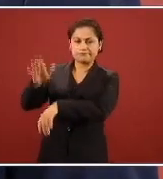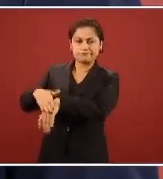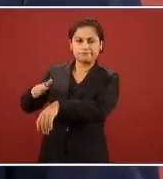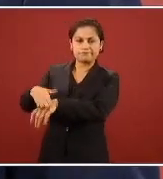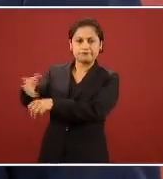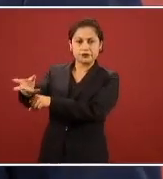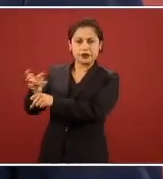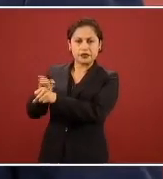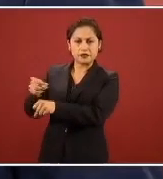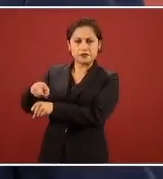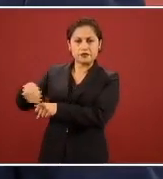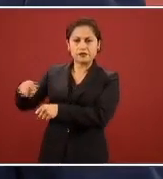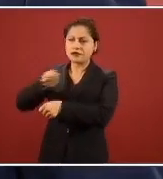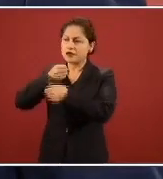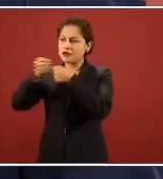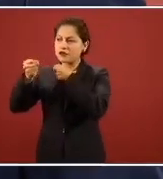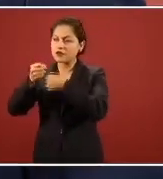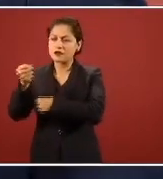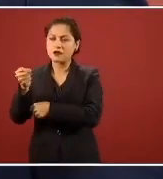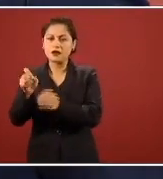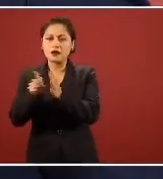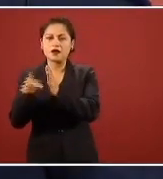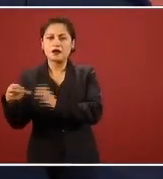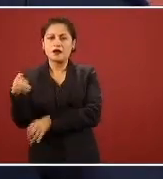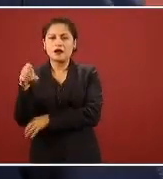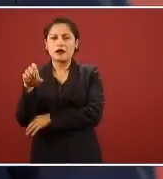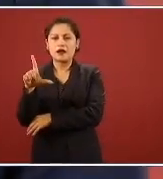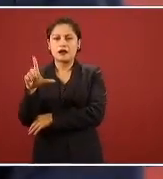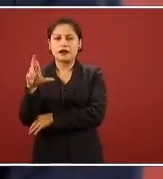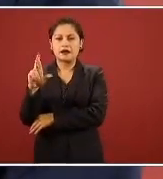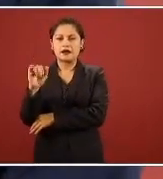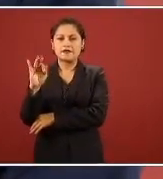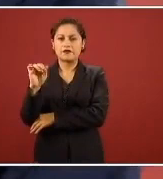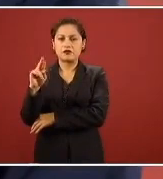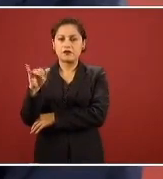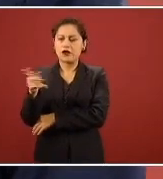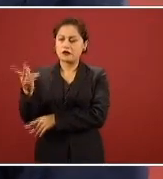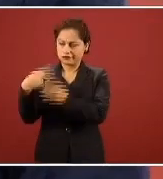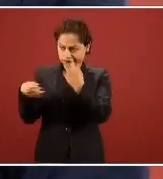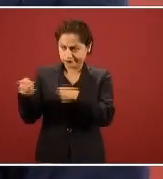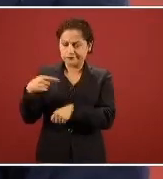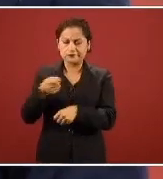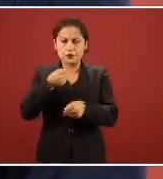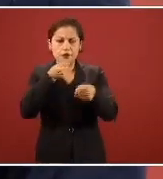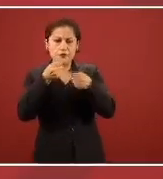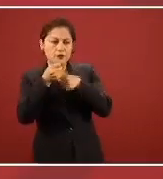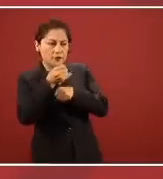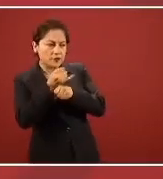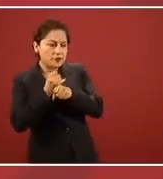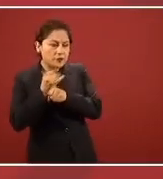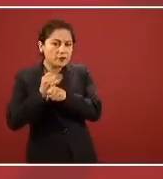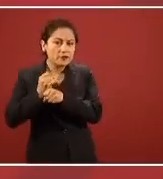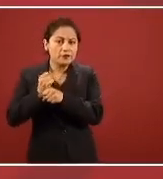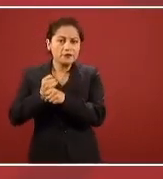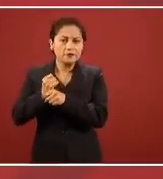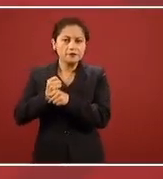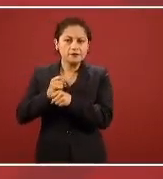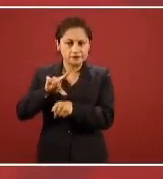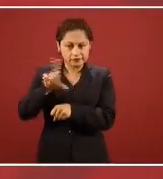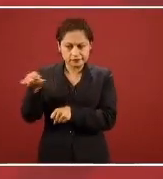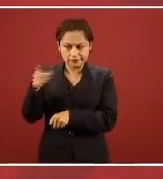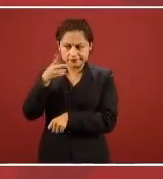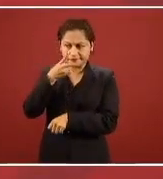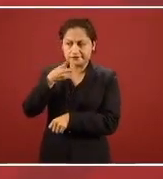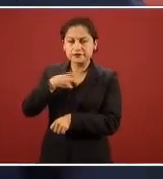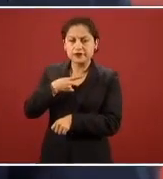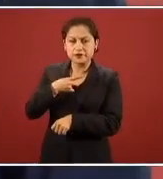Reforma. A que haga un reportaje. So they can do a report. Y que nos digan. And to let us know. Si estuvo bien. If it was